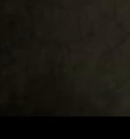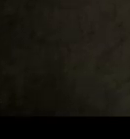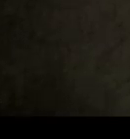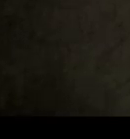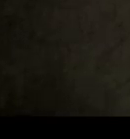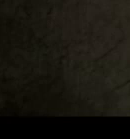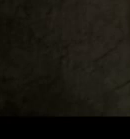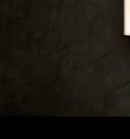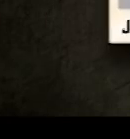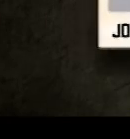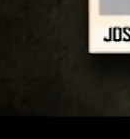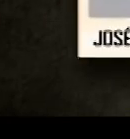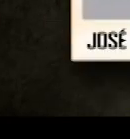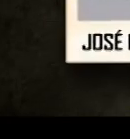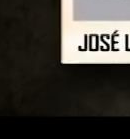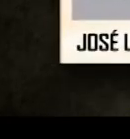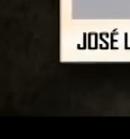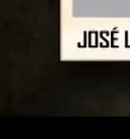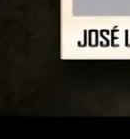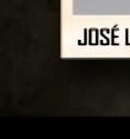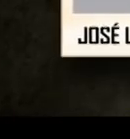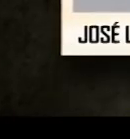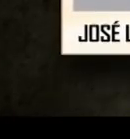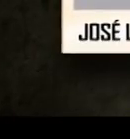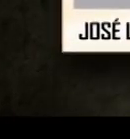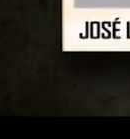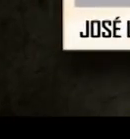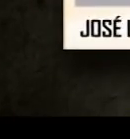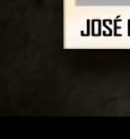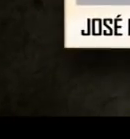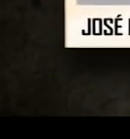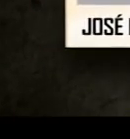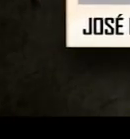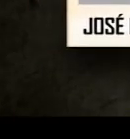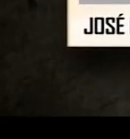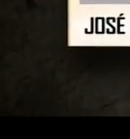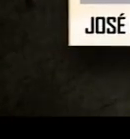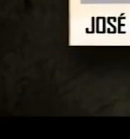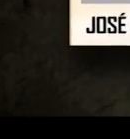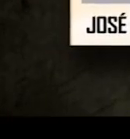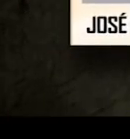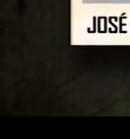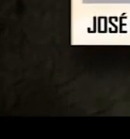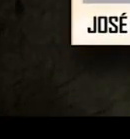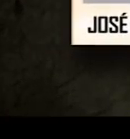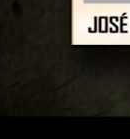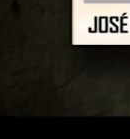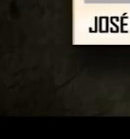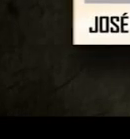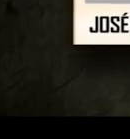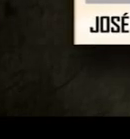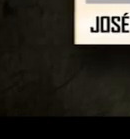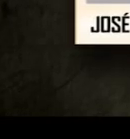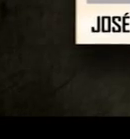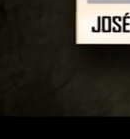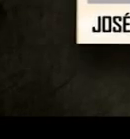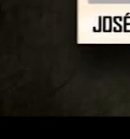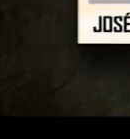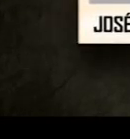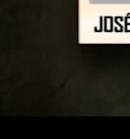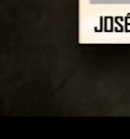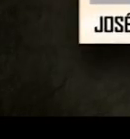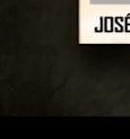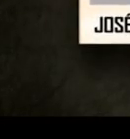José Luis Valencia Ruiz desapareció el 21 de diciembre de 1995 en